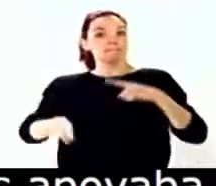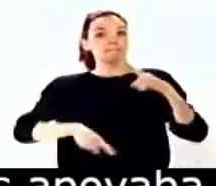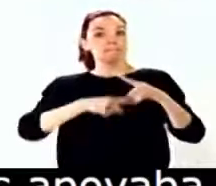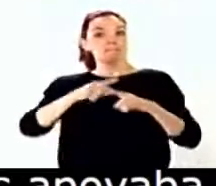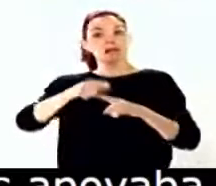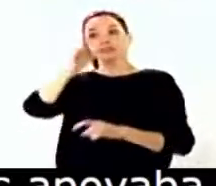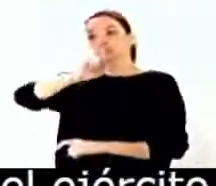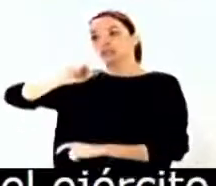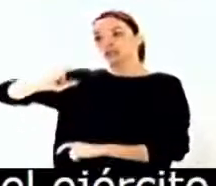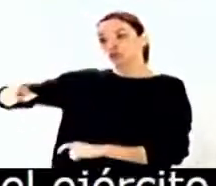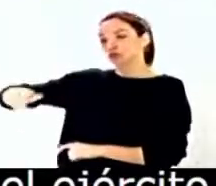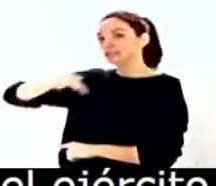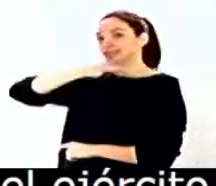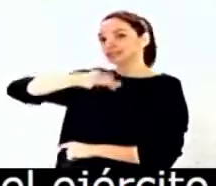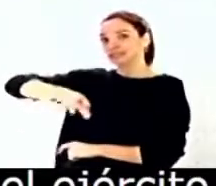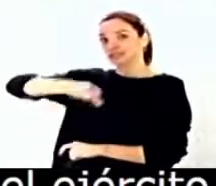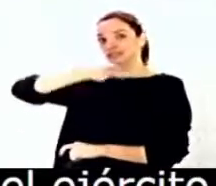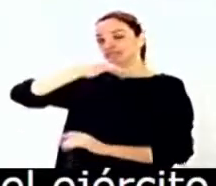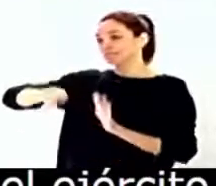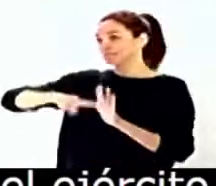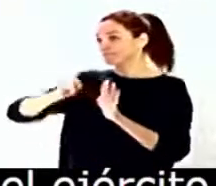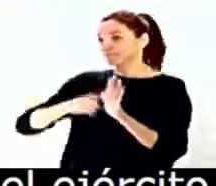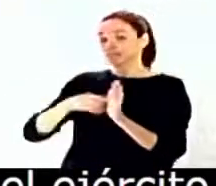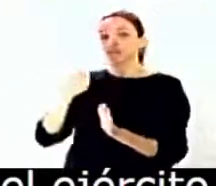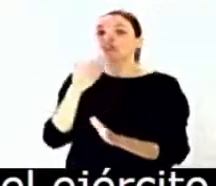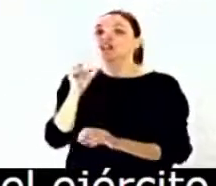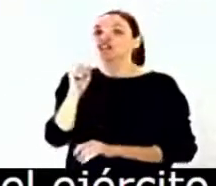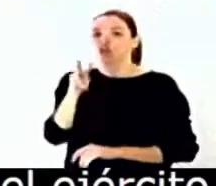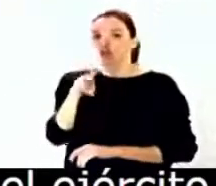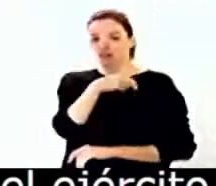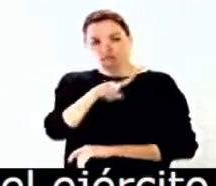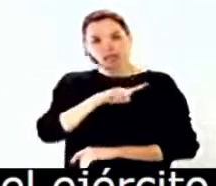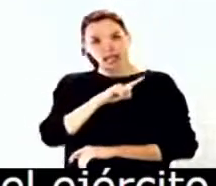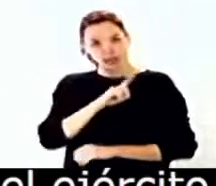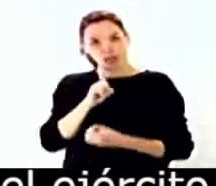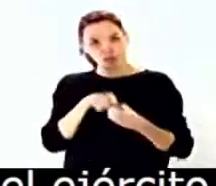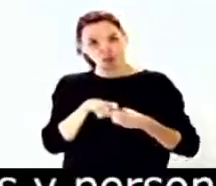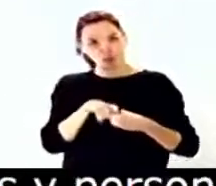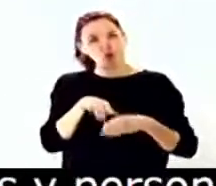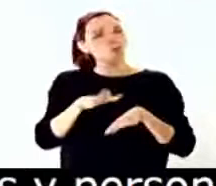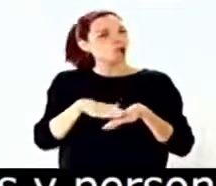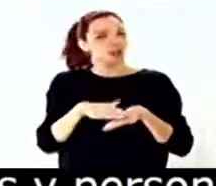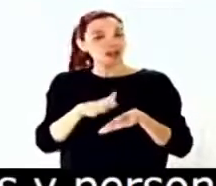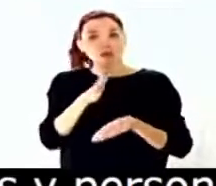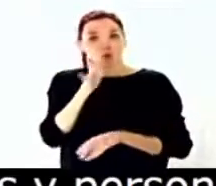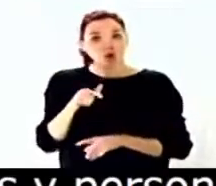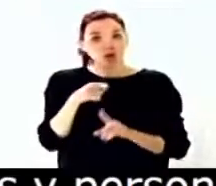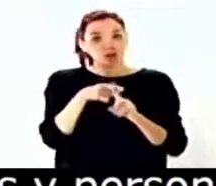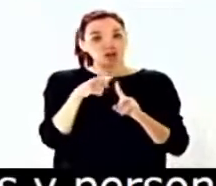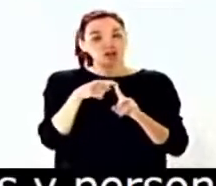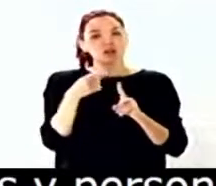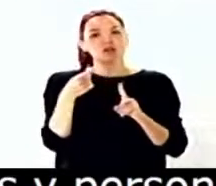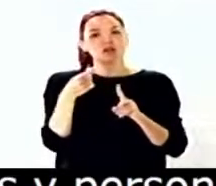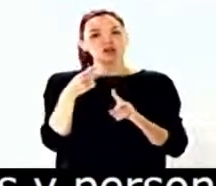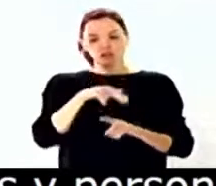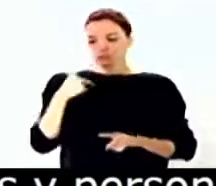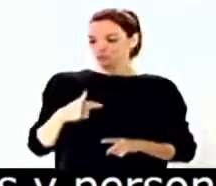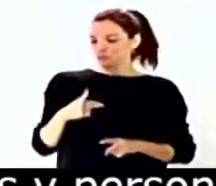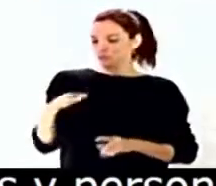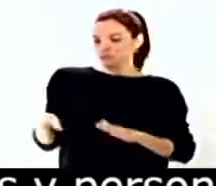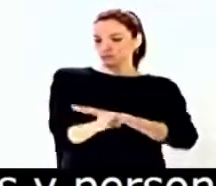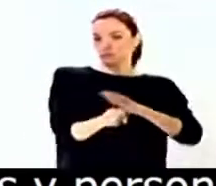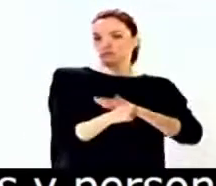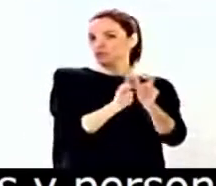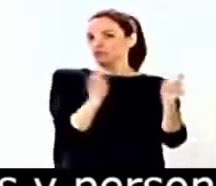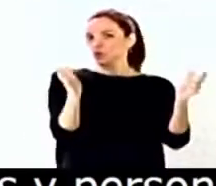que no se hayan completado la pauta hasta ahora, mayores de 12 años. ¿Esto es porque no se ha conseguido el número de sanitarios suficientes o a qué